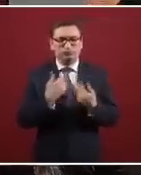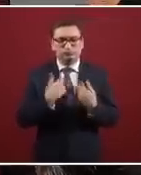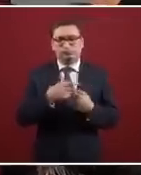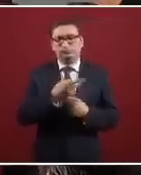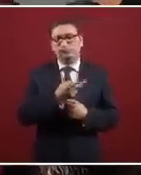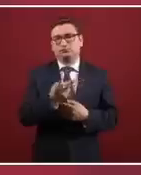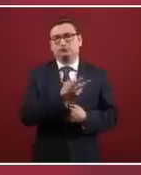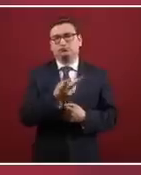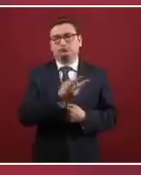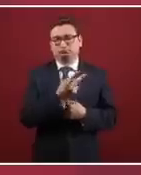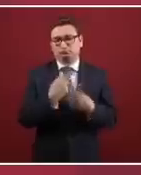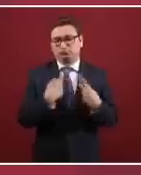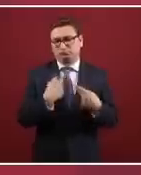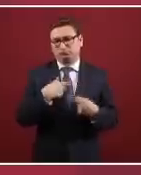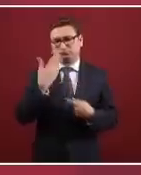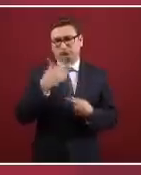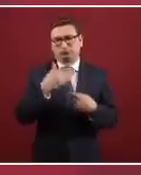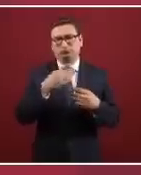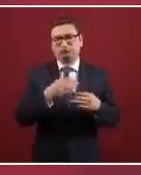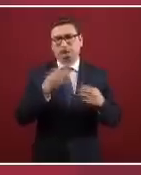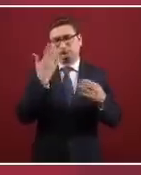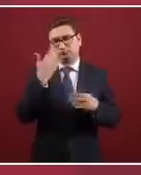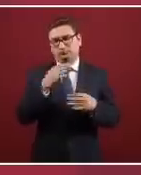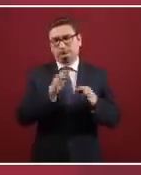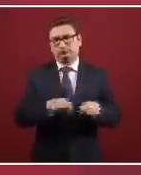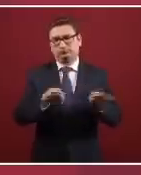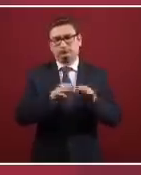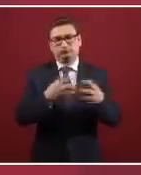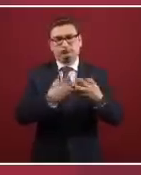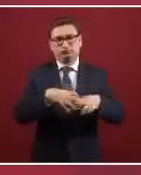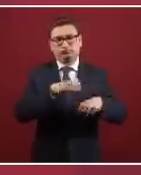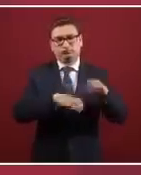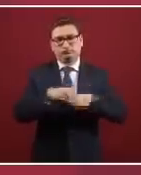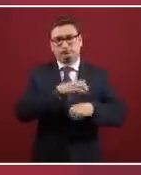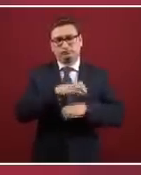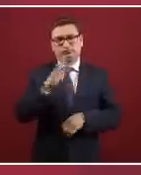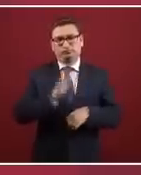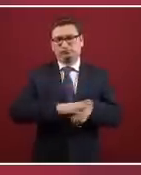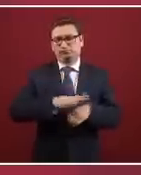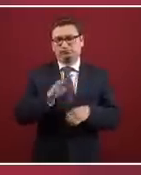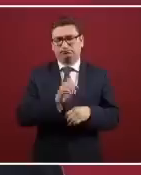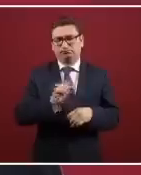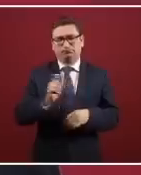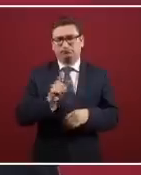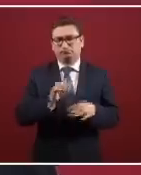destacados del sector privado en el país, y